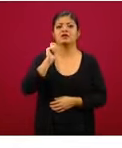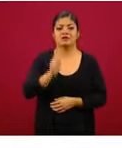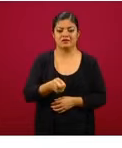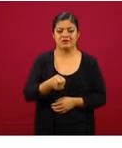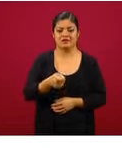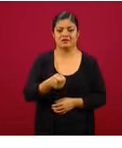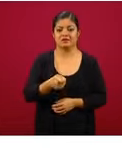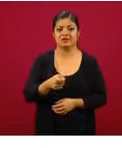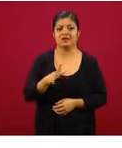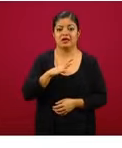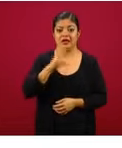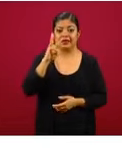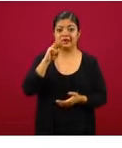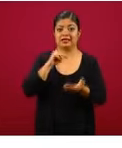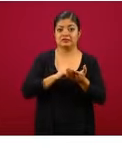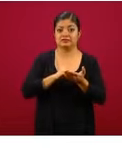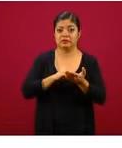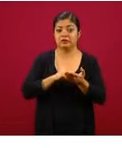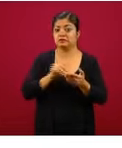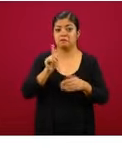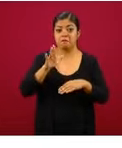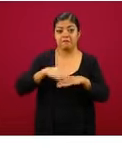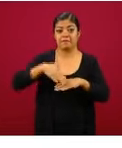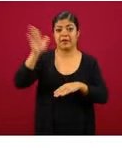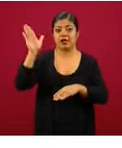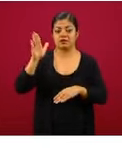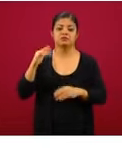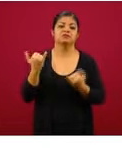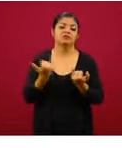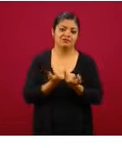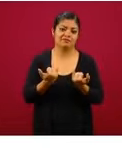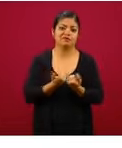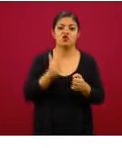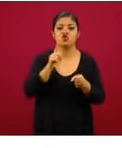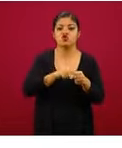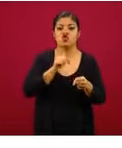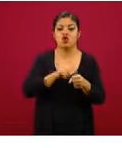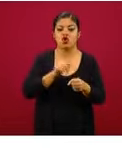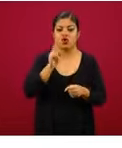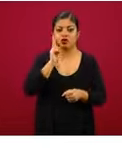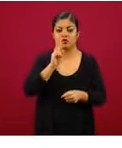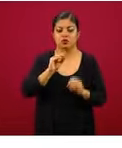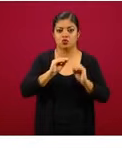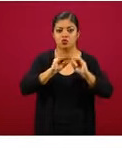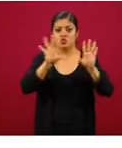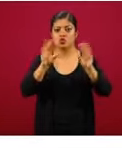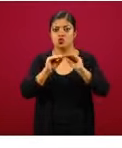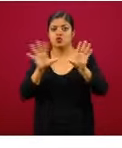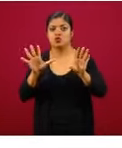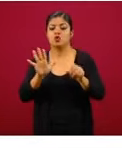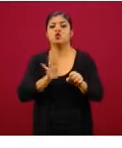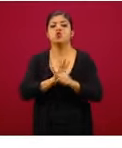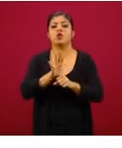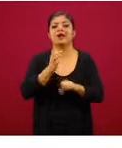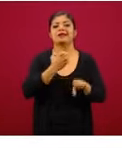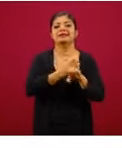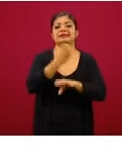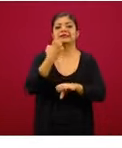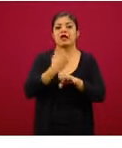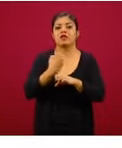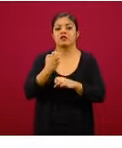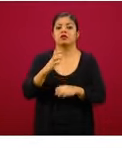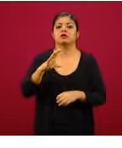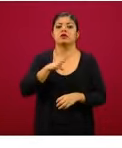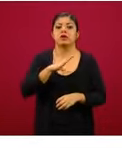de los 3.000 casos, y lógicamente los colores más vivos nos hablan de cuáles son esas entidades federativas